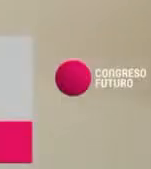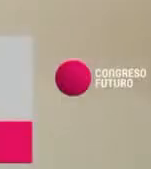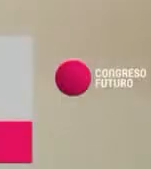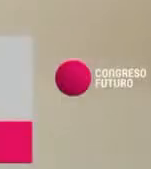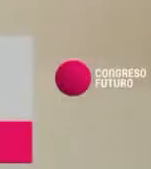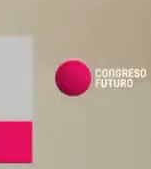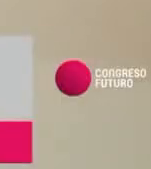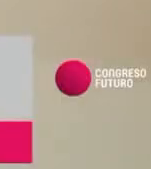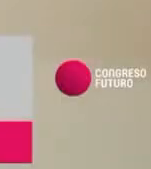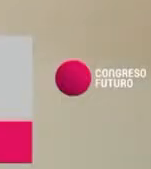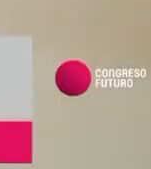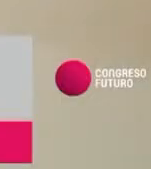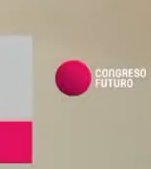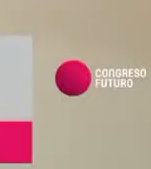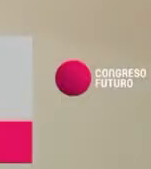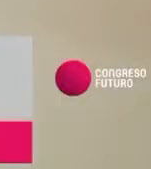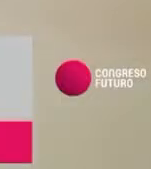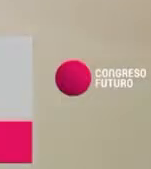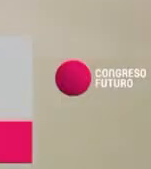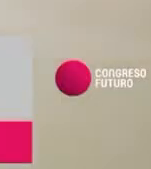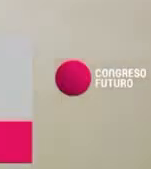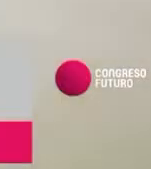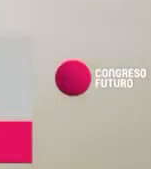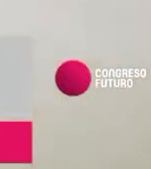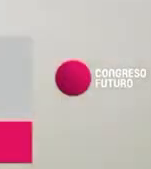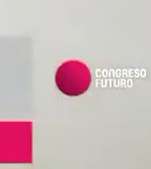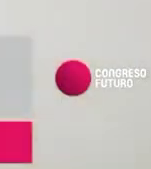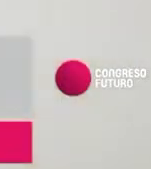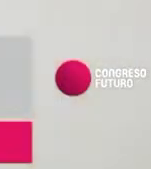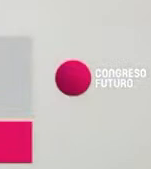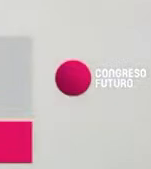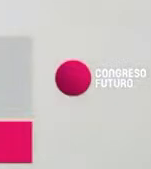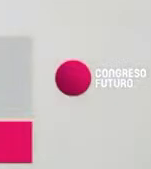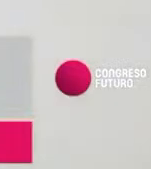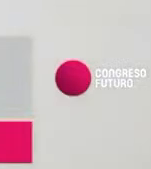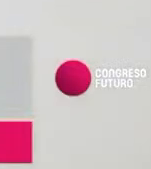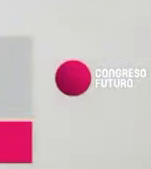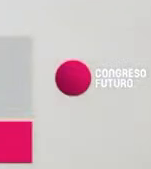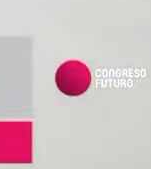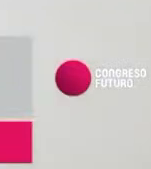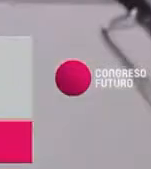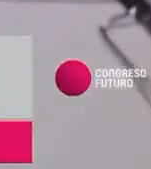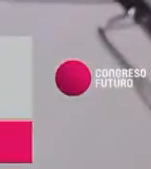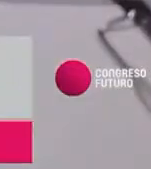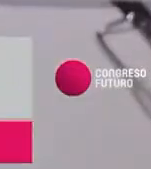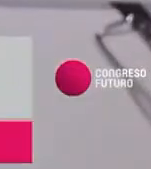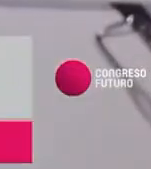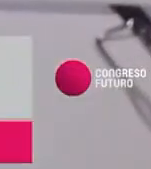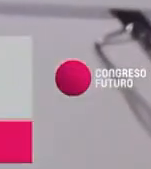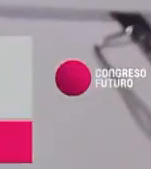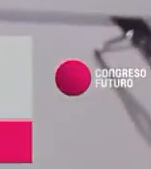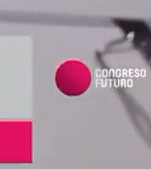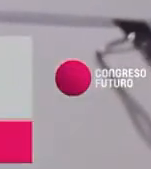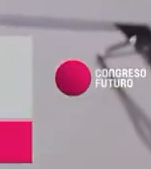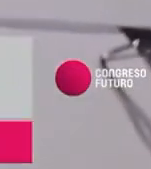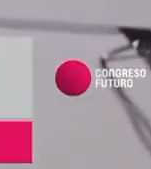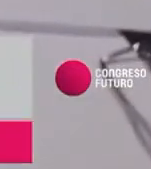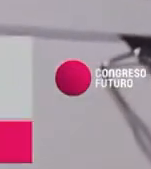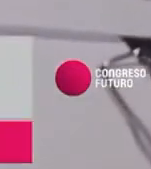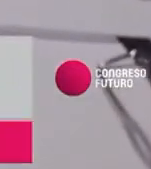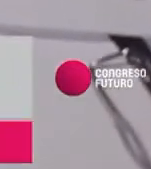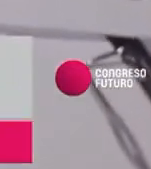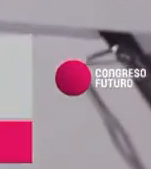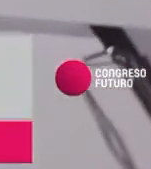los 10.000 millones de pesos por un periodo de 10 años, sujeto a evaluación y, por supuesto, a la nueva